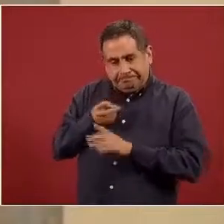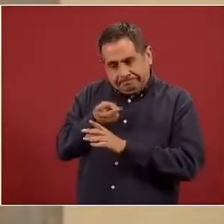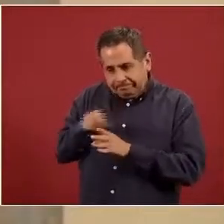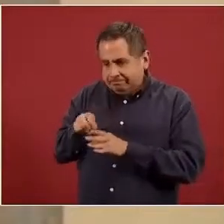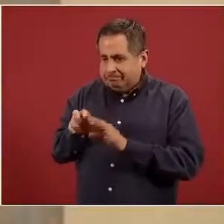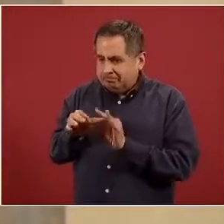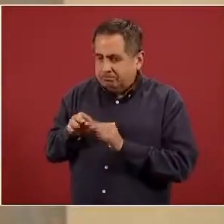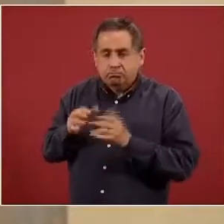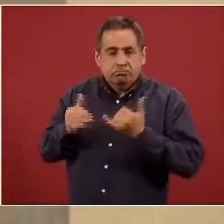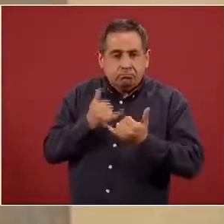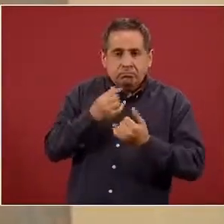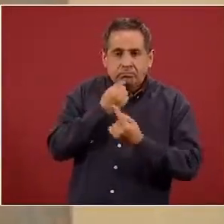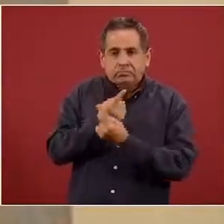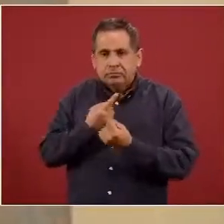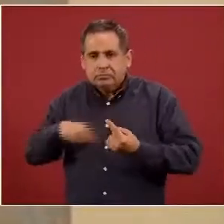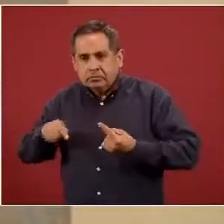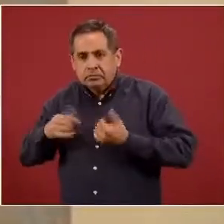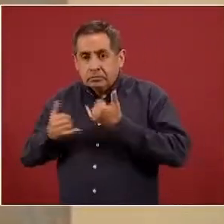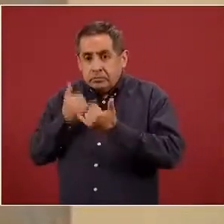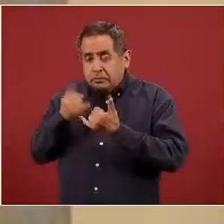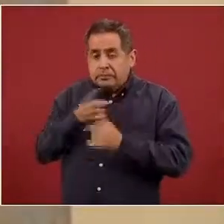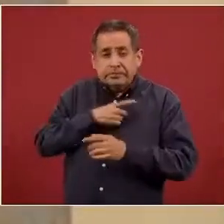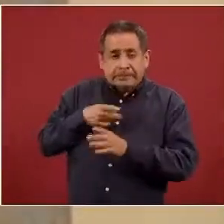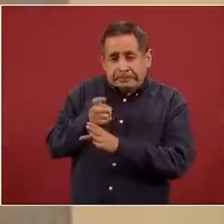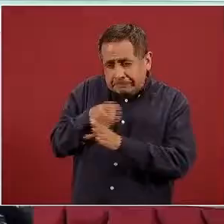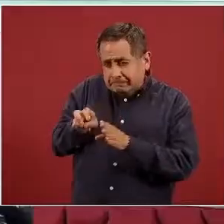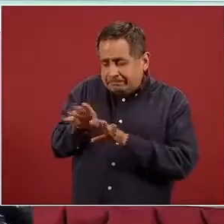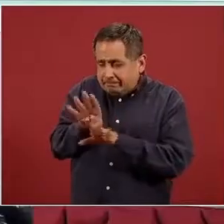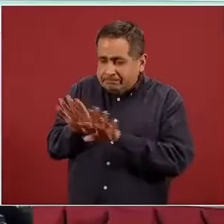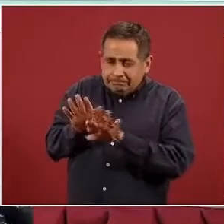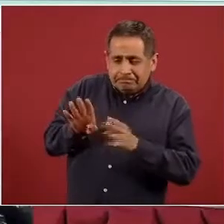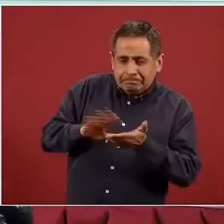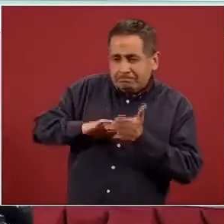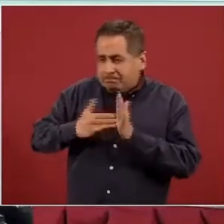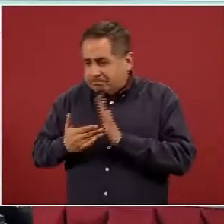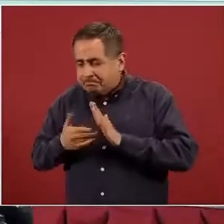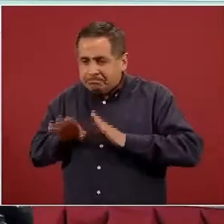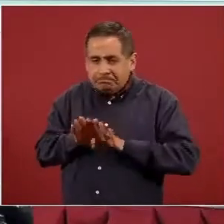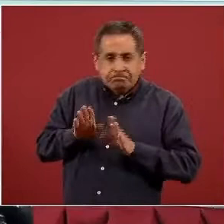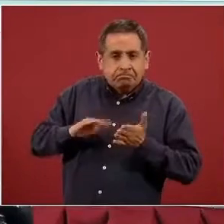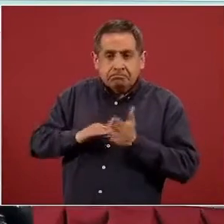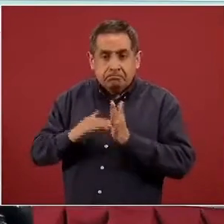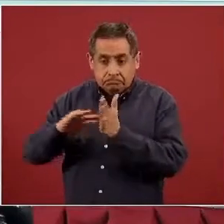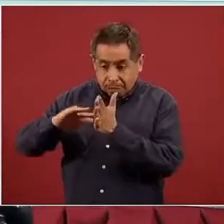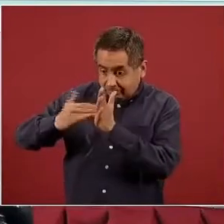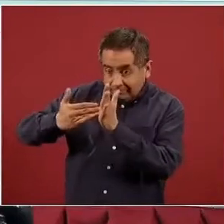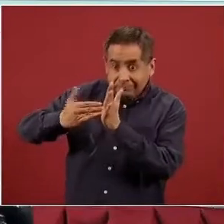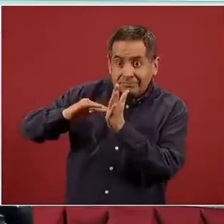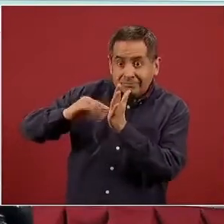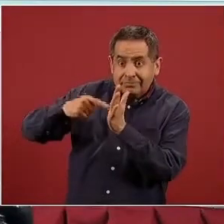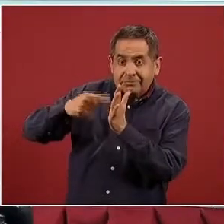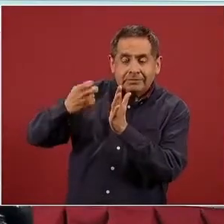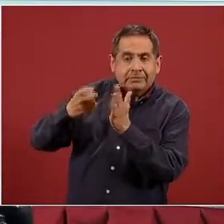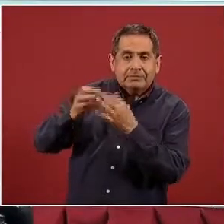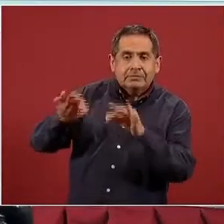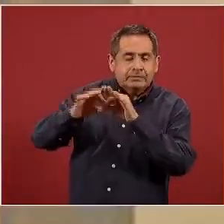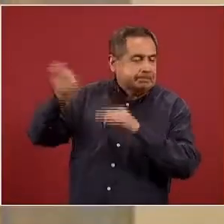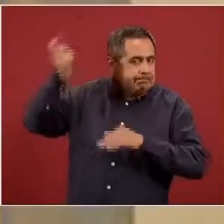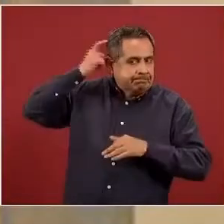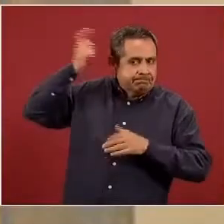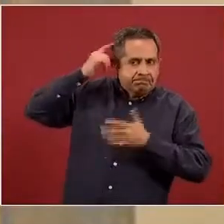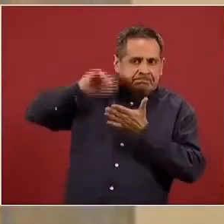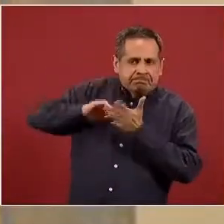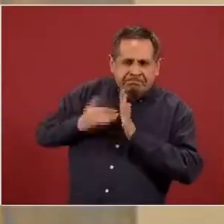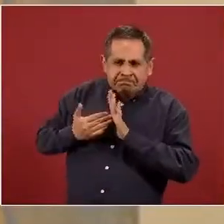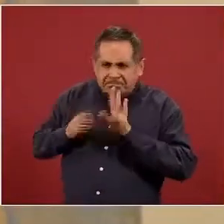las personas que llegamos a jugar, nos tenemos que adaptar a esas reglas. Y estas van a desarrollar también el pensamiento estratégico. Bien importante